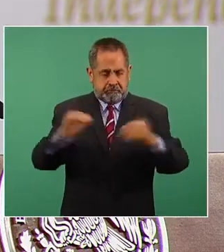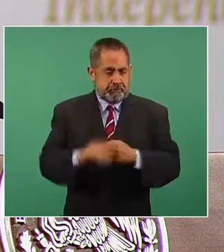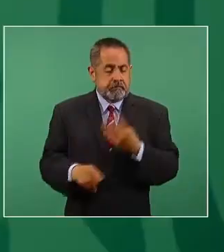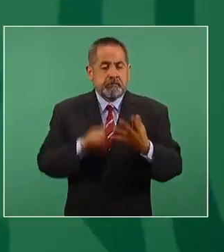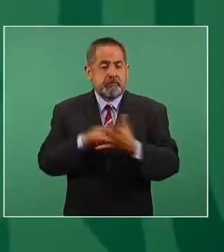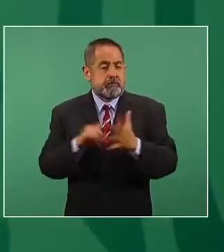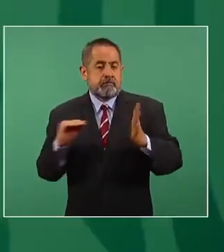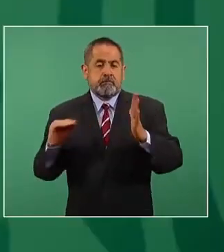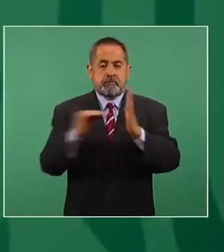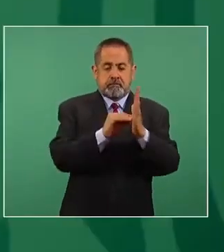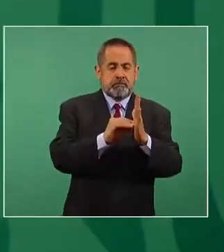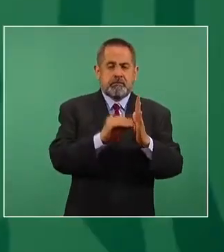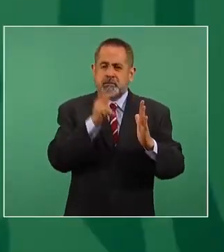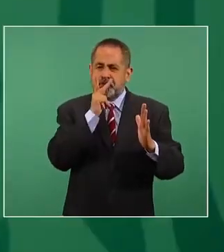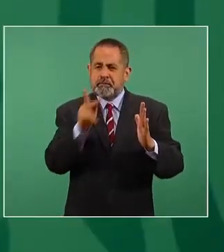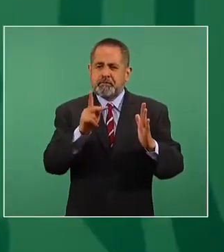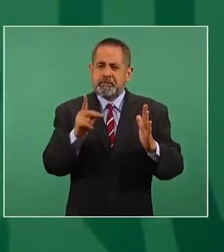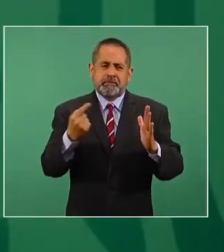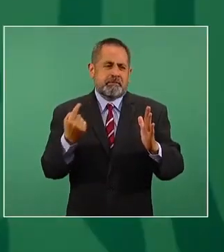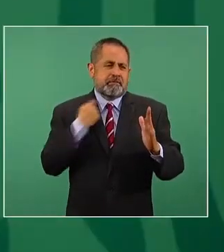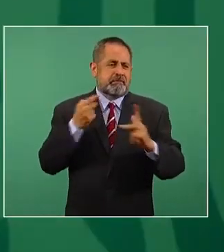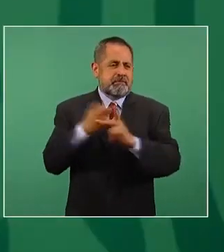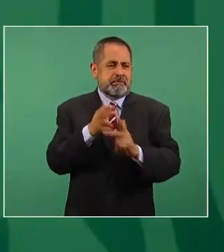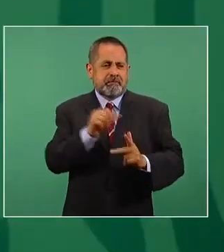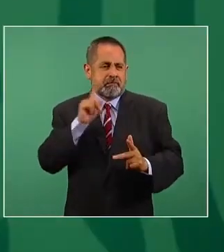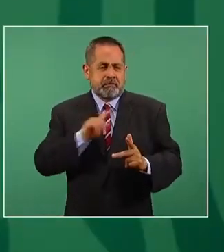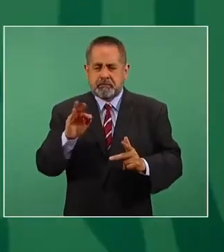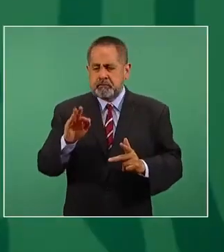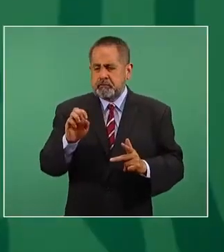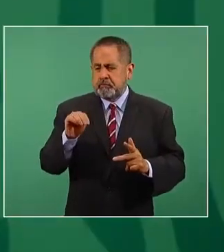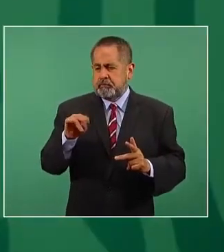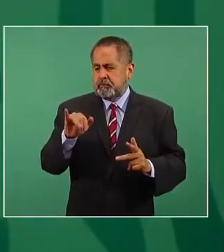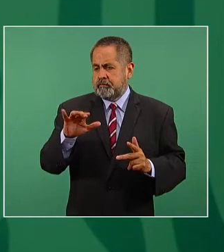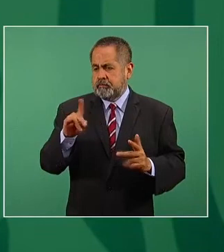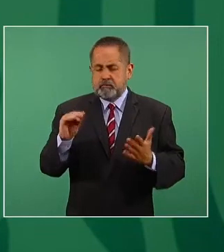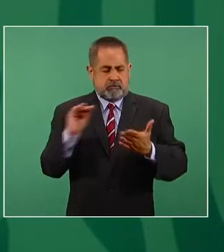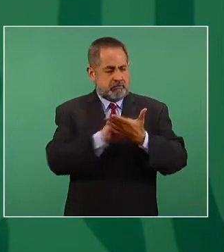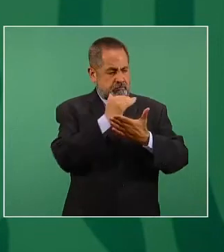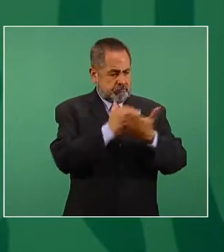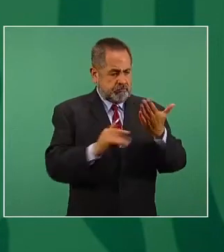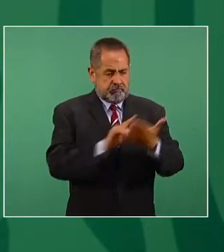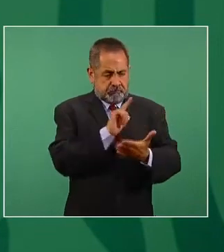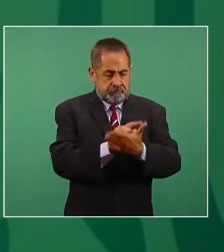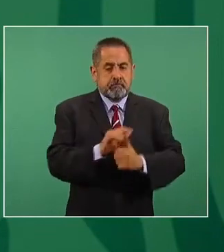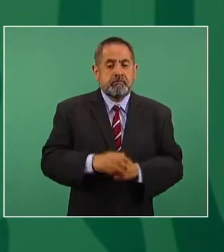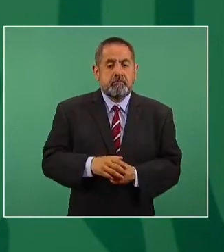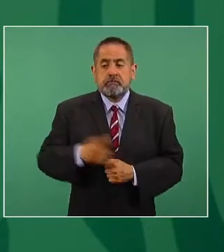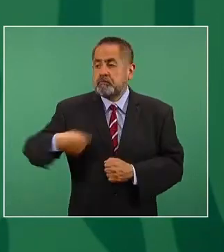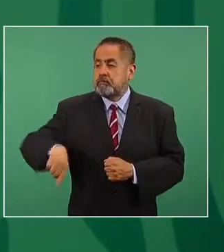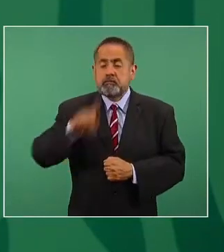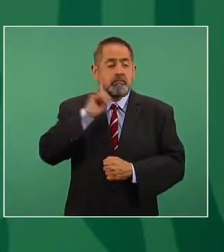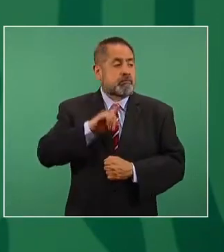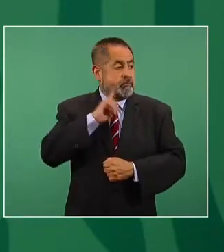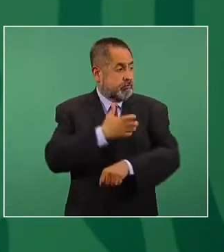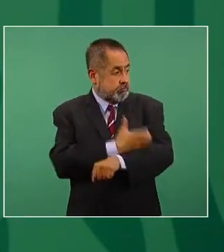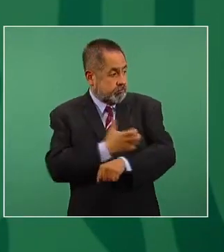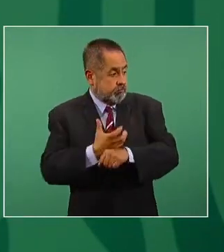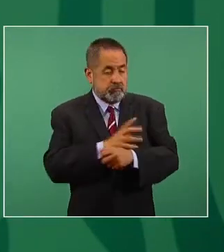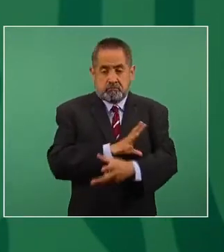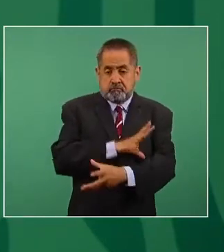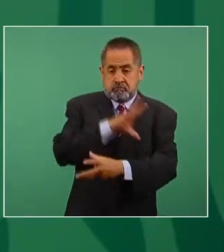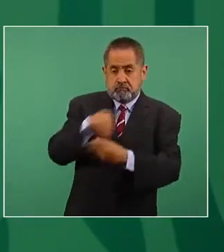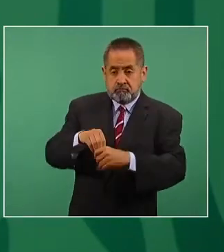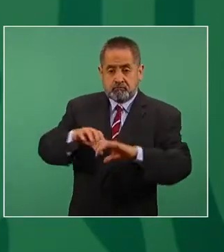tipificación del delito de feminicidio, la inclusión de todas mis compañeras que forman parte